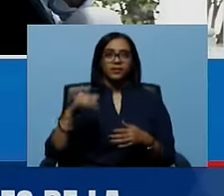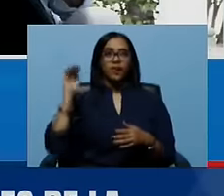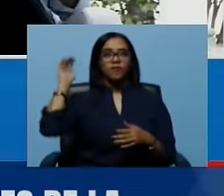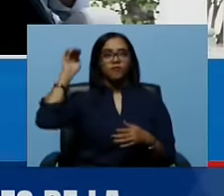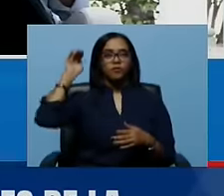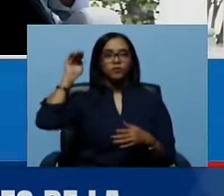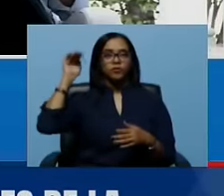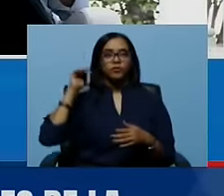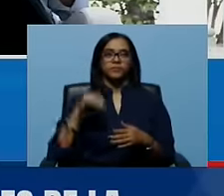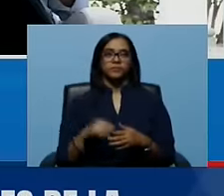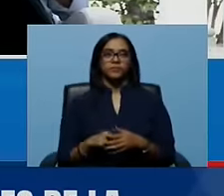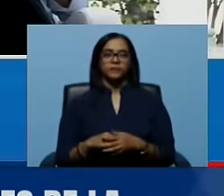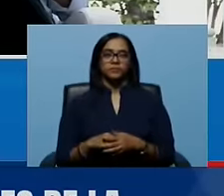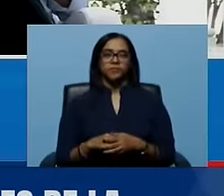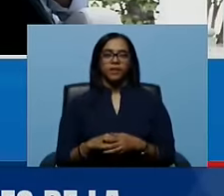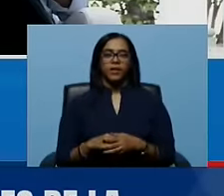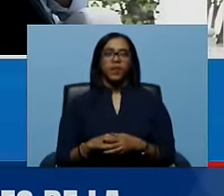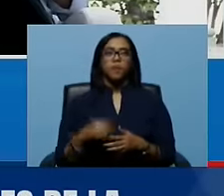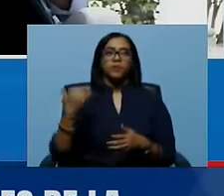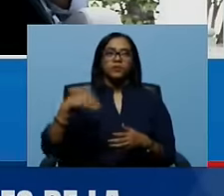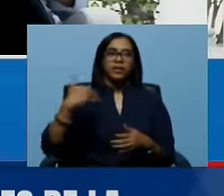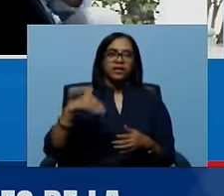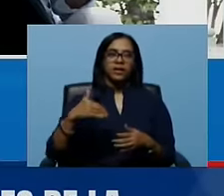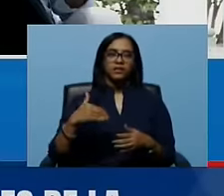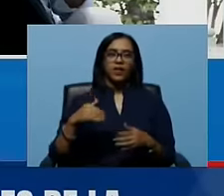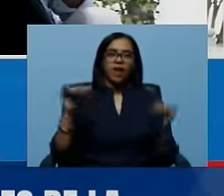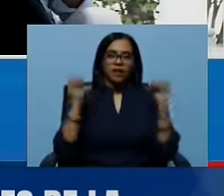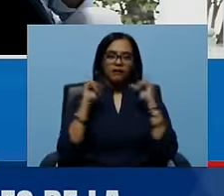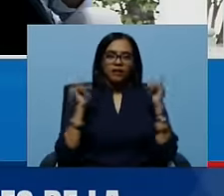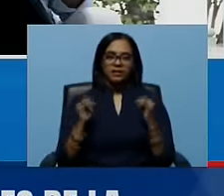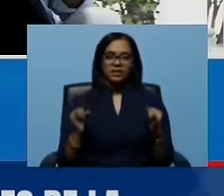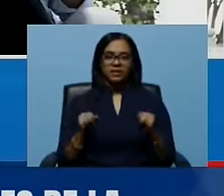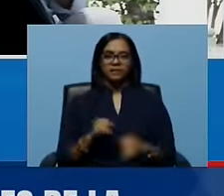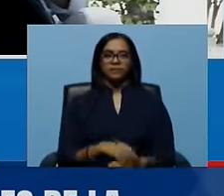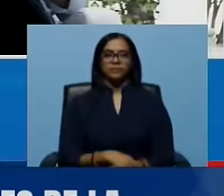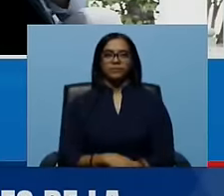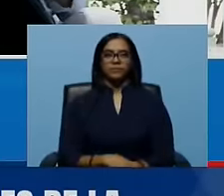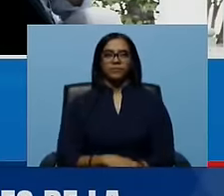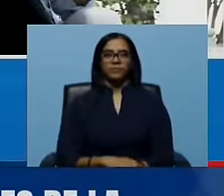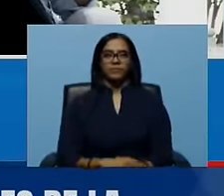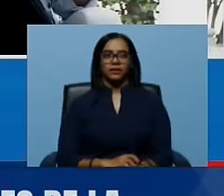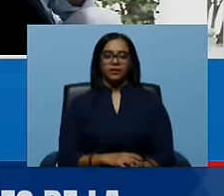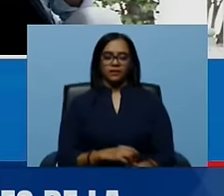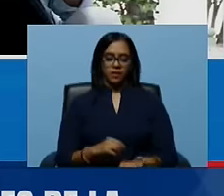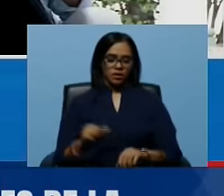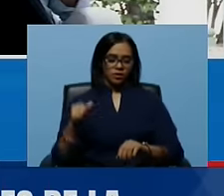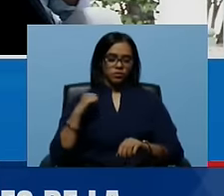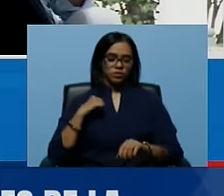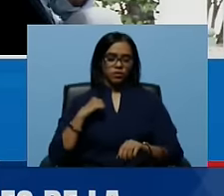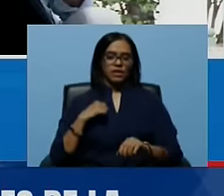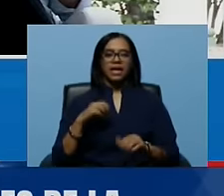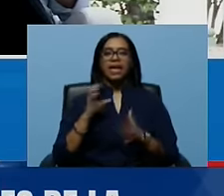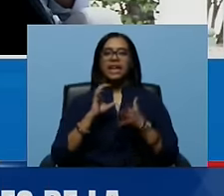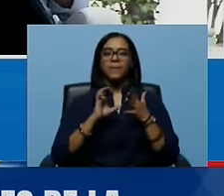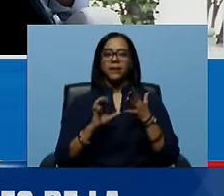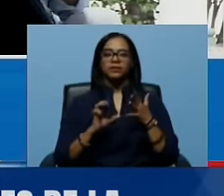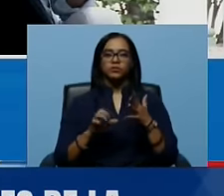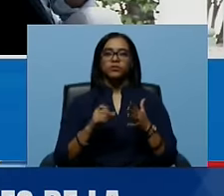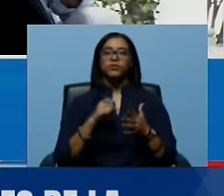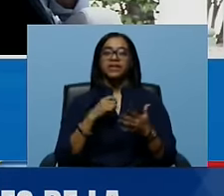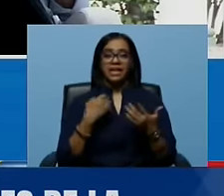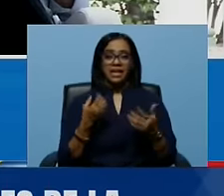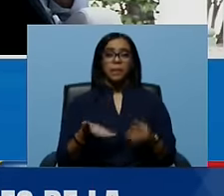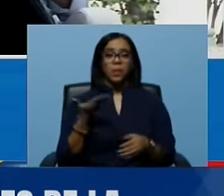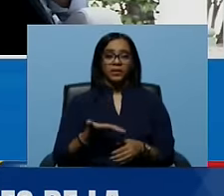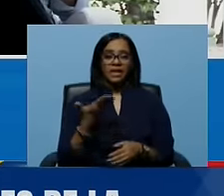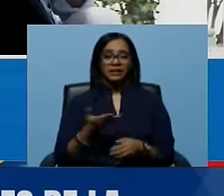futuro, por su derecho a la felicidad. Son elementos clave: la paz, el